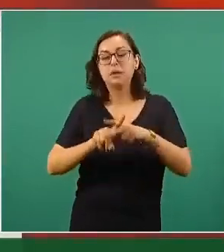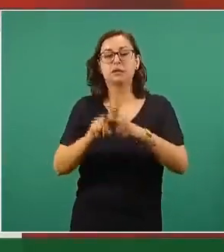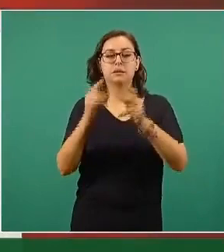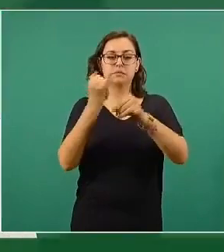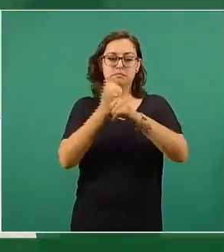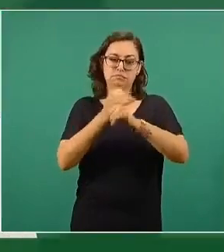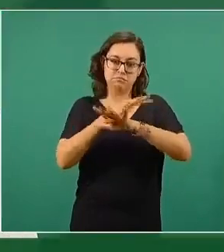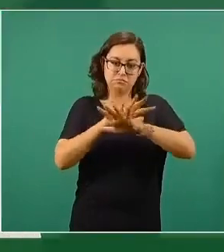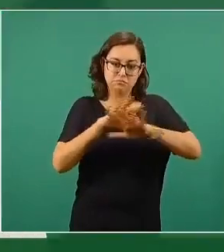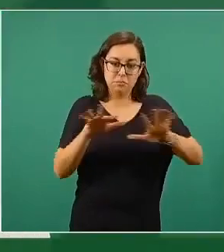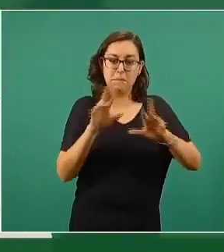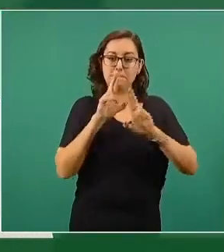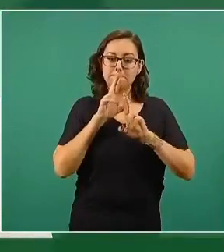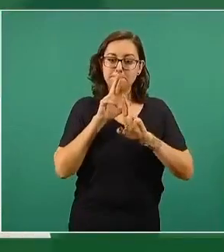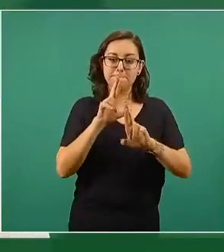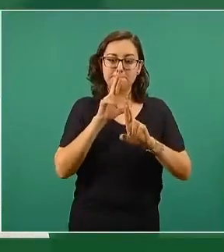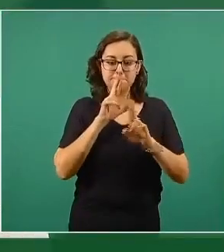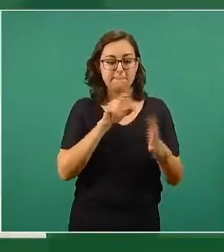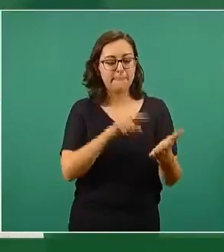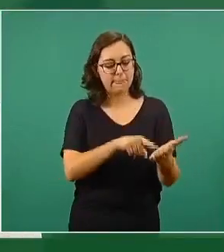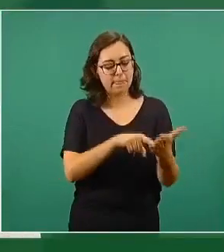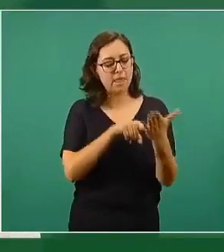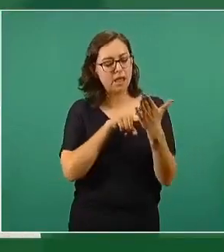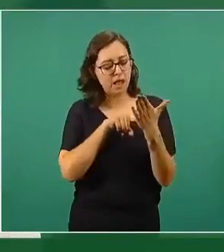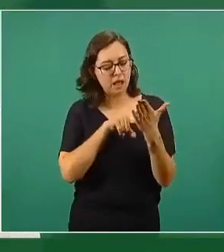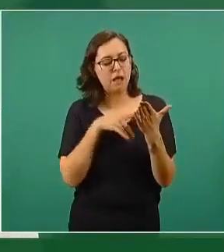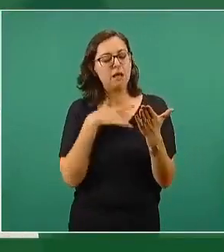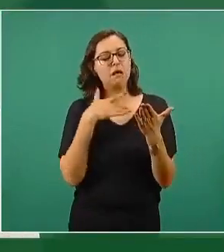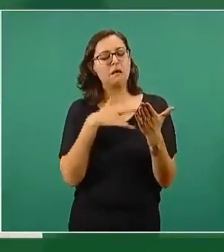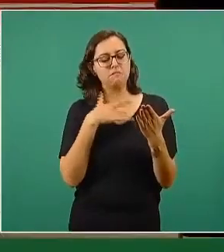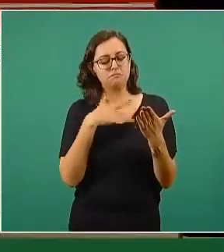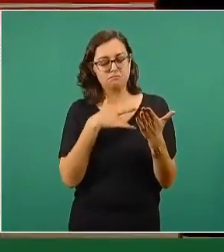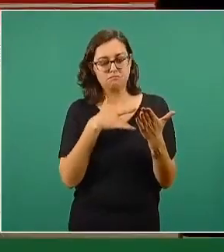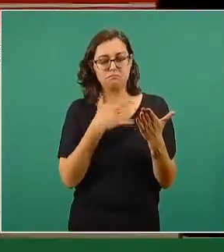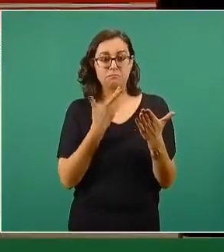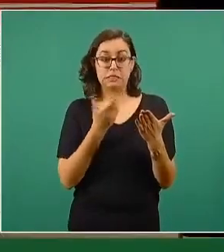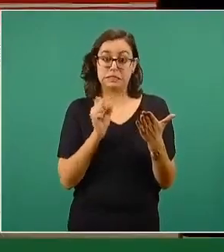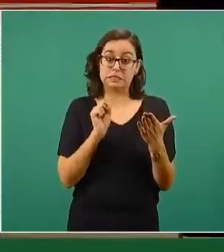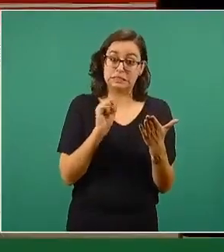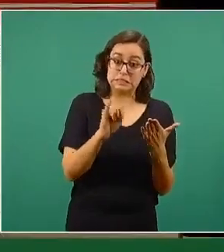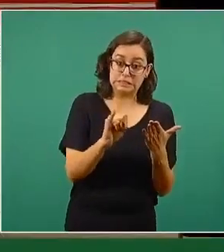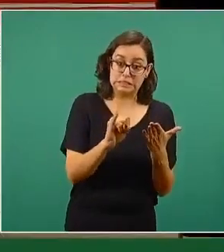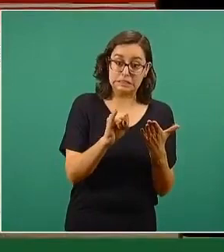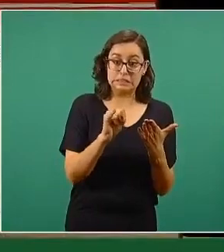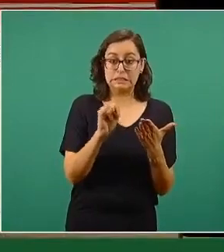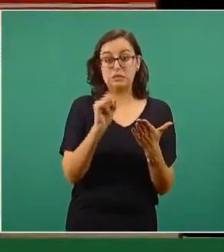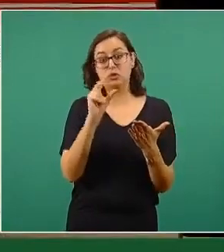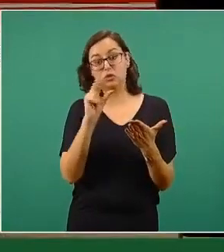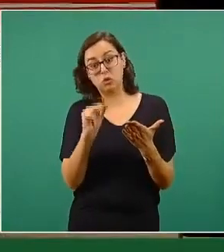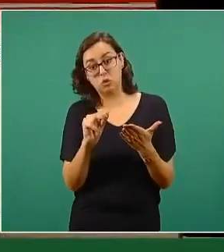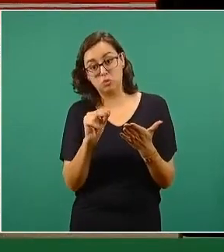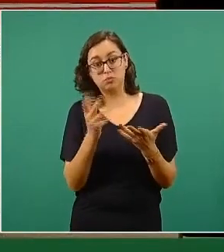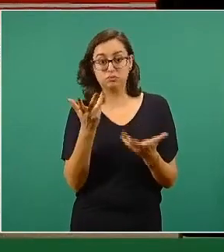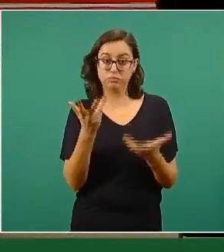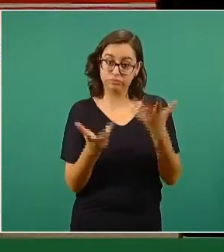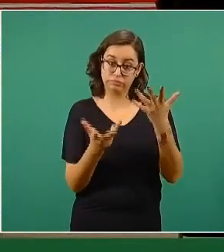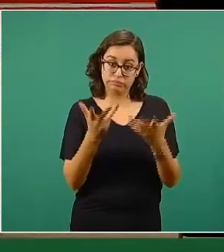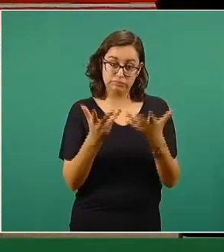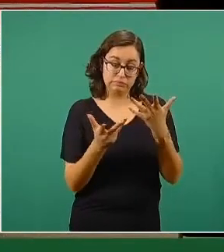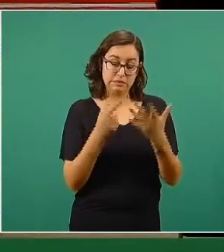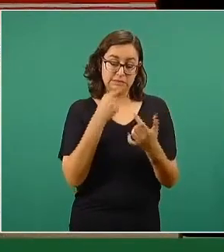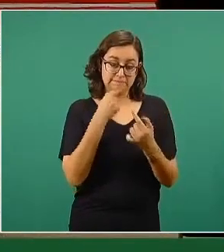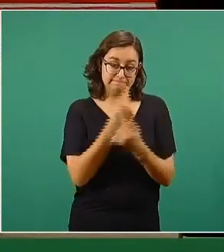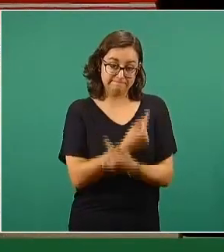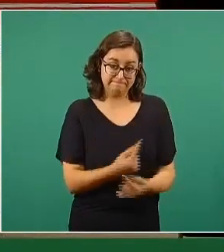investigaciones científicas y que nos darán posibilidad de que se apruebe el uso de las vacunas en niños y en